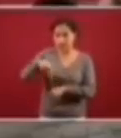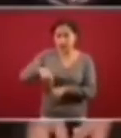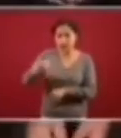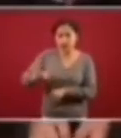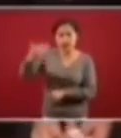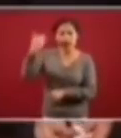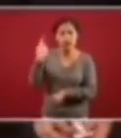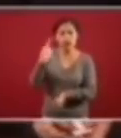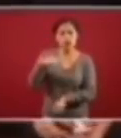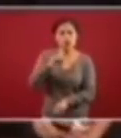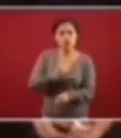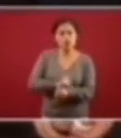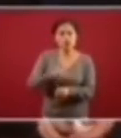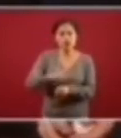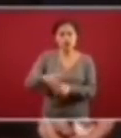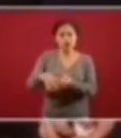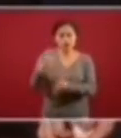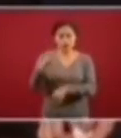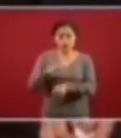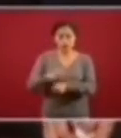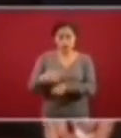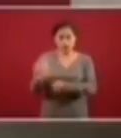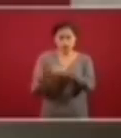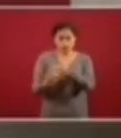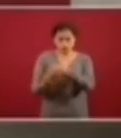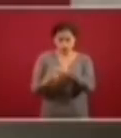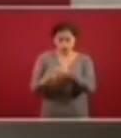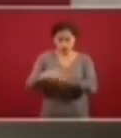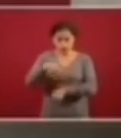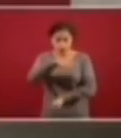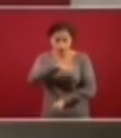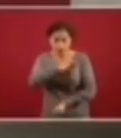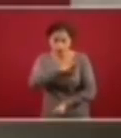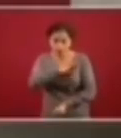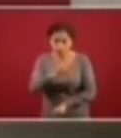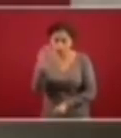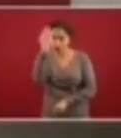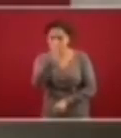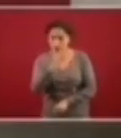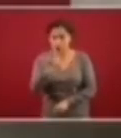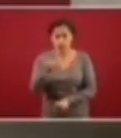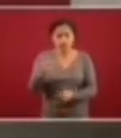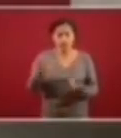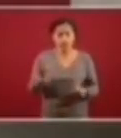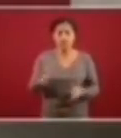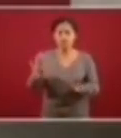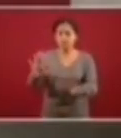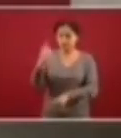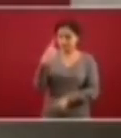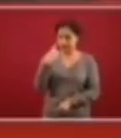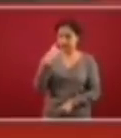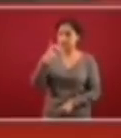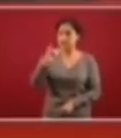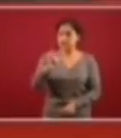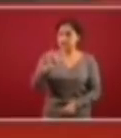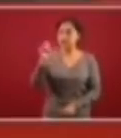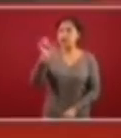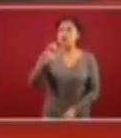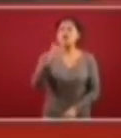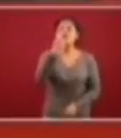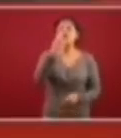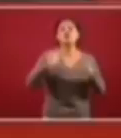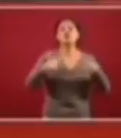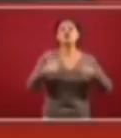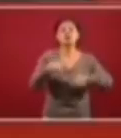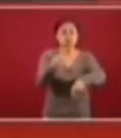se recomiendan. De todas formas, no es necesario. Insisto, las pruebas se hacen para verificar el estado de una persona